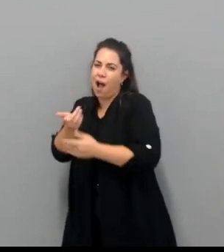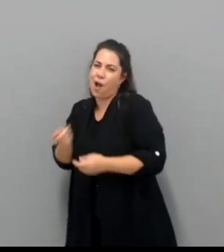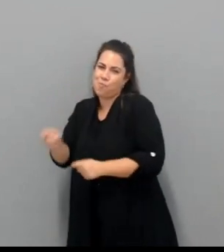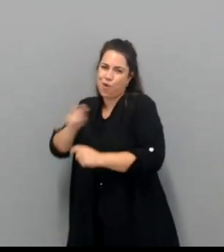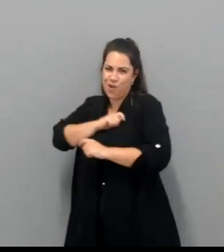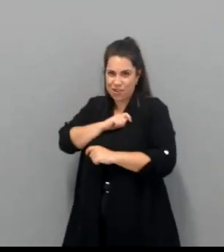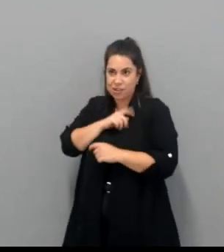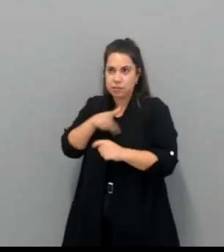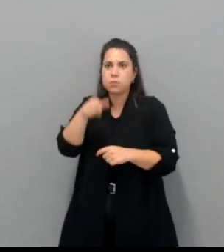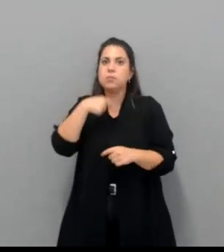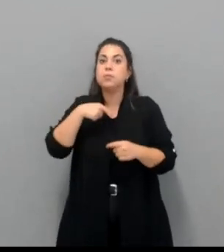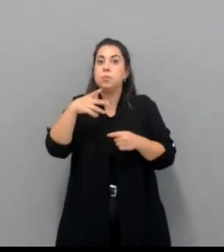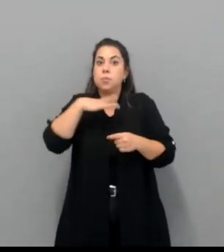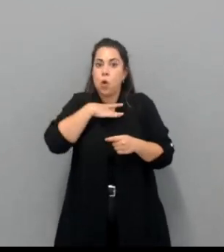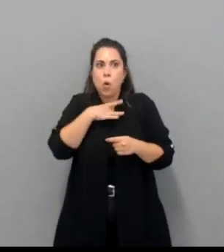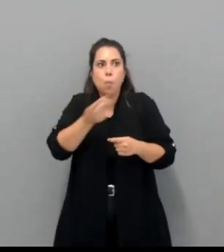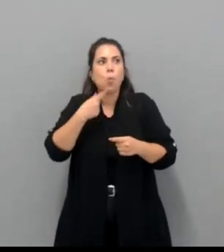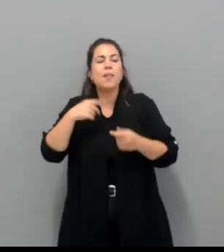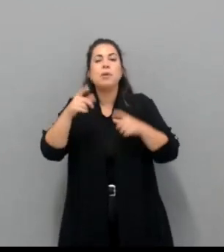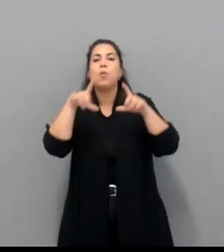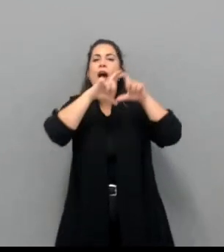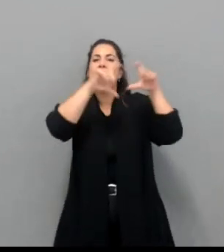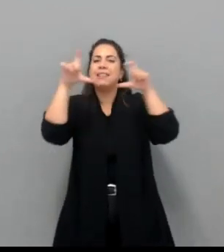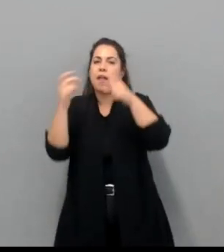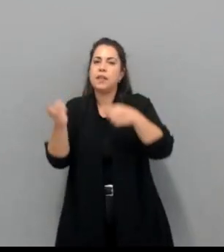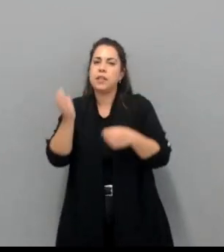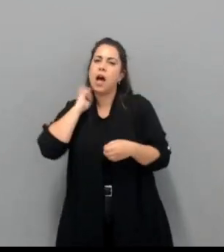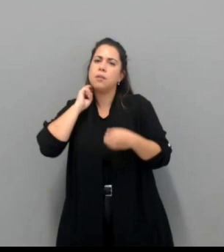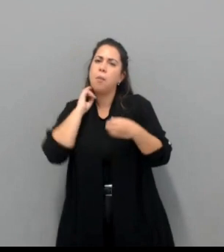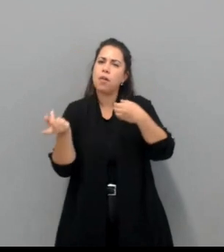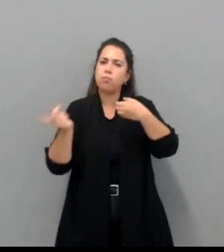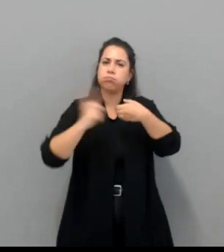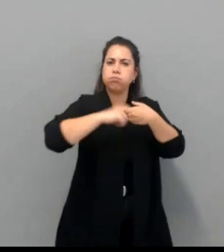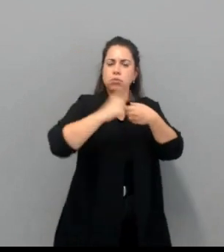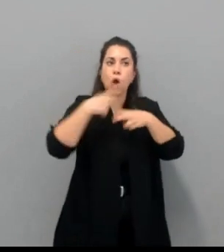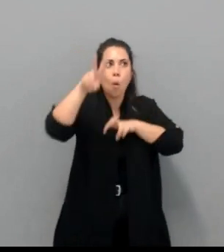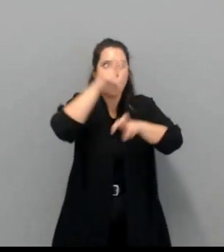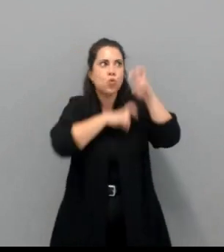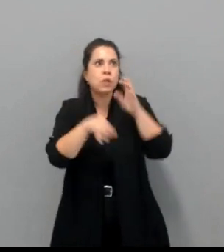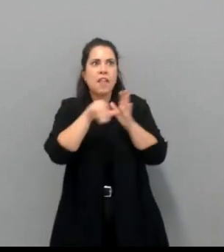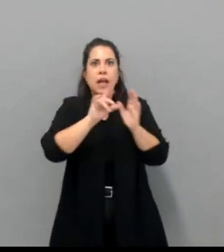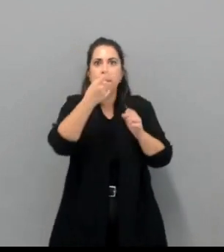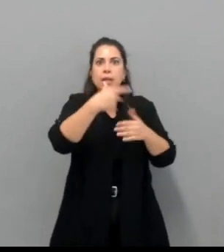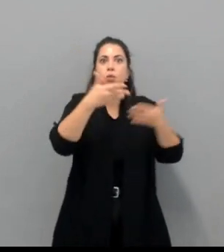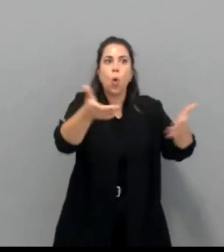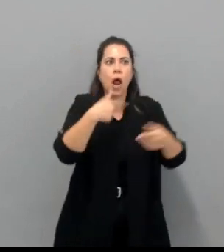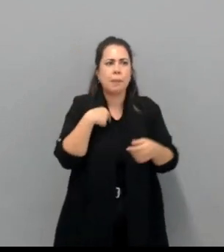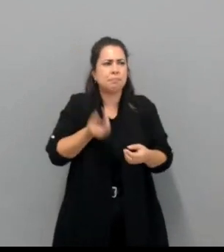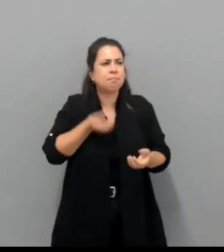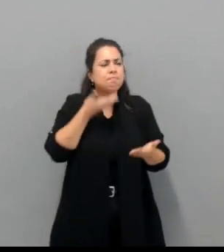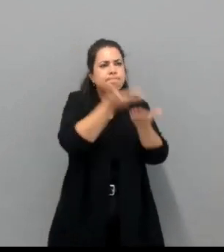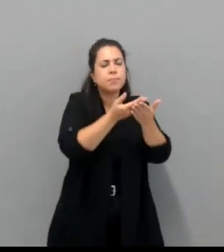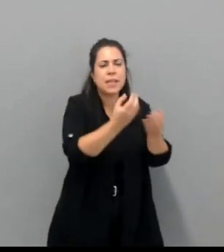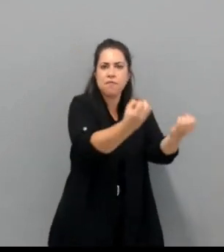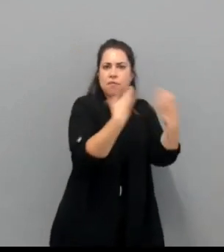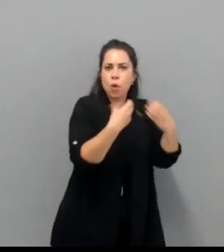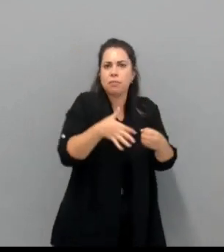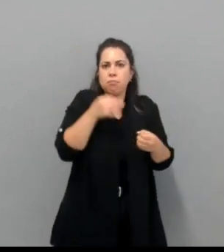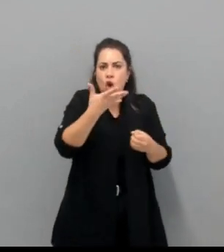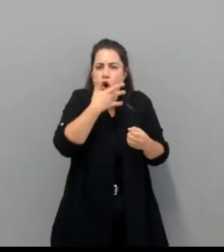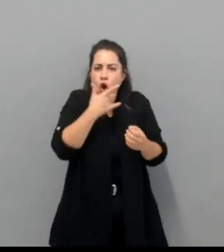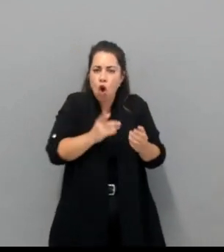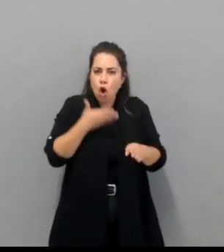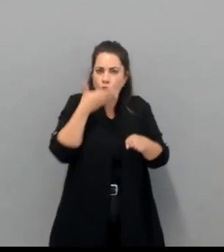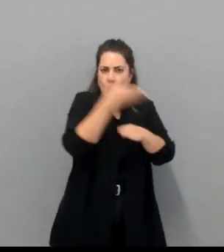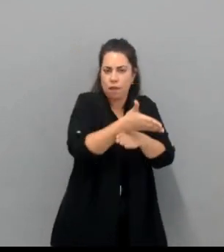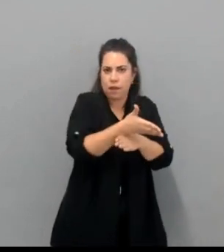podéis contar con las entidades ASPACE, buscar la más cercana, pedid información, conocerlas,